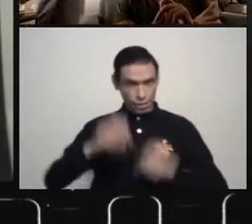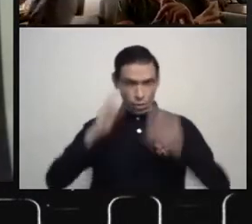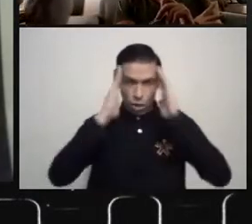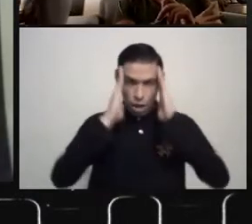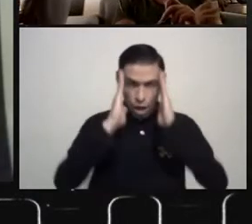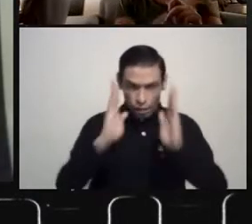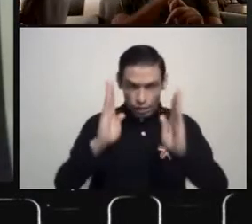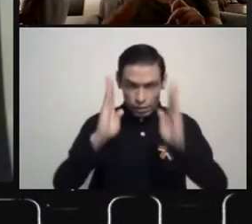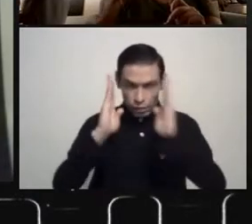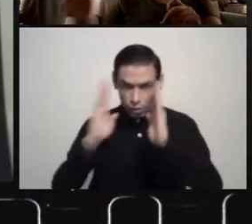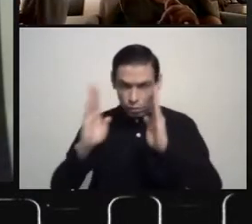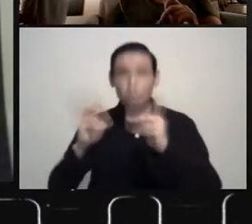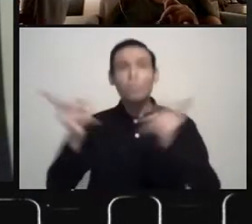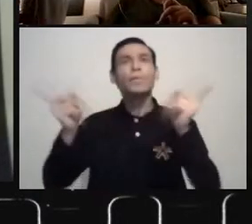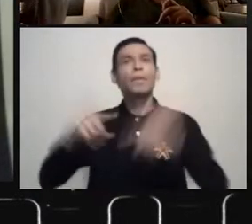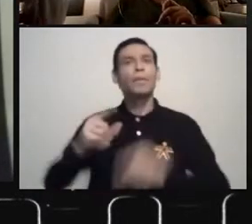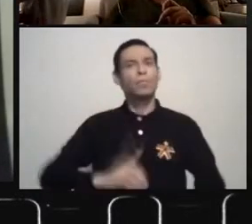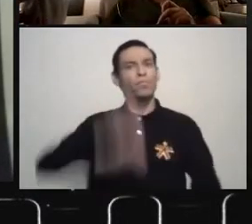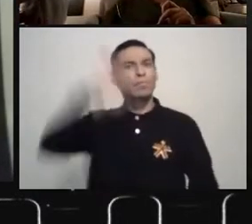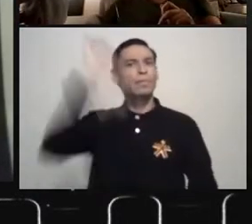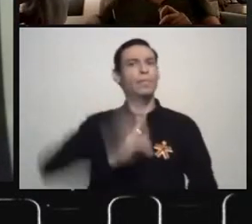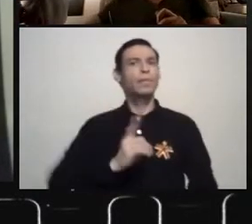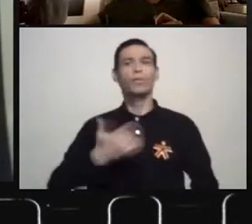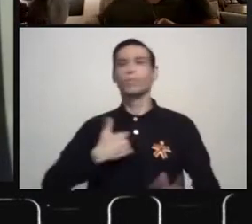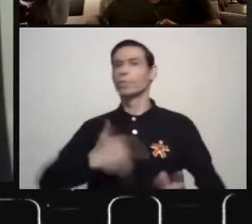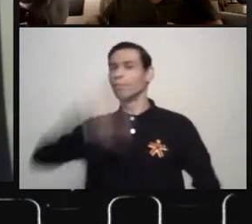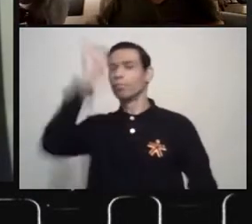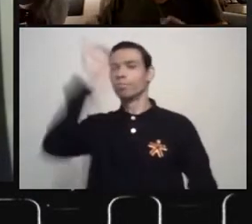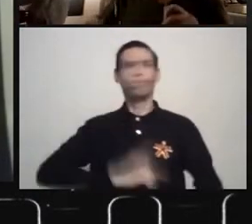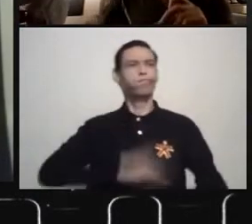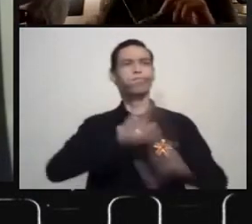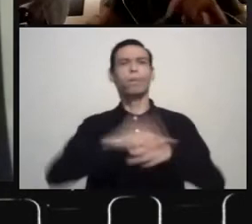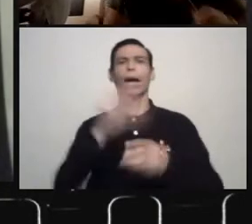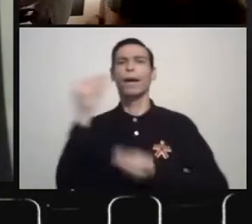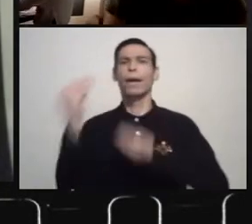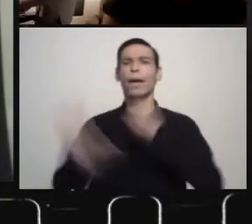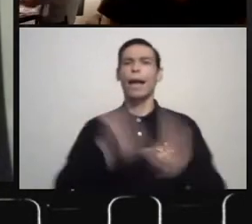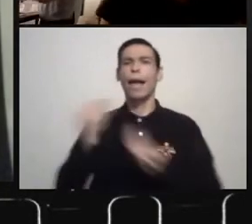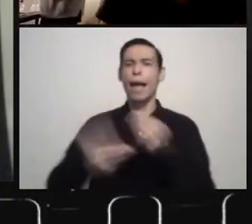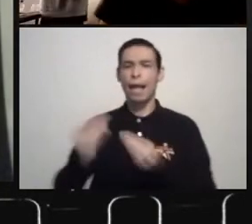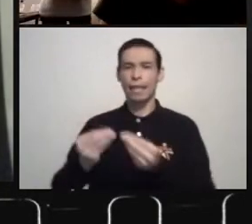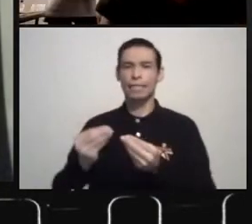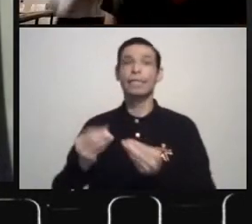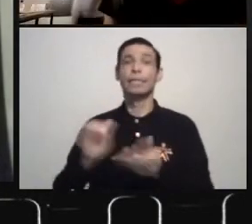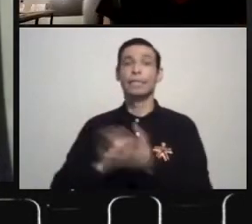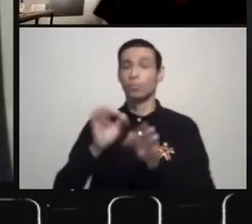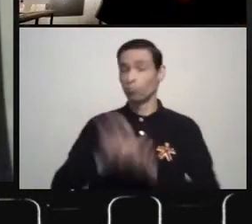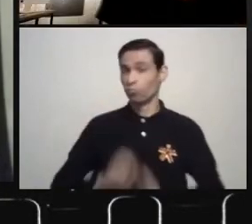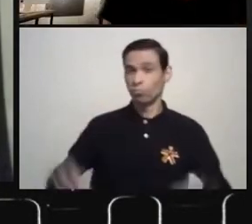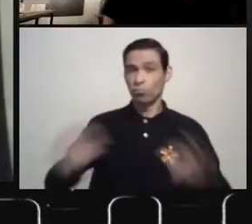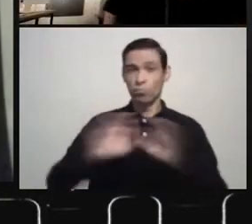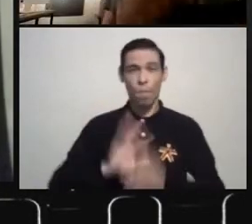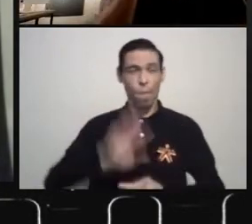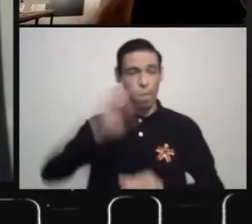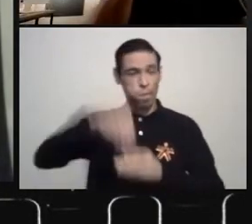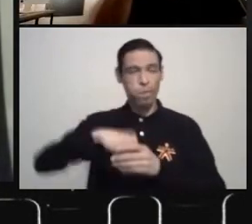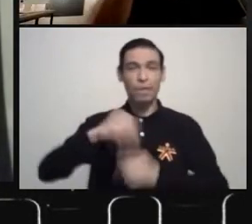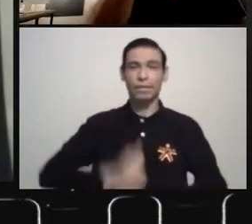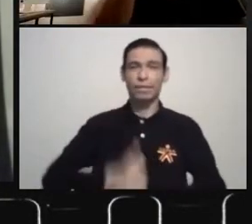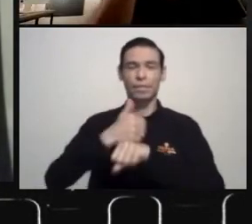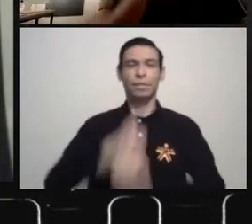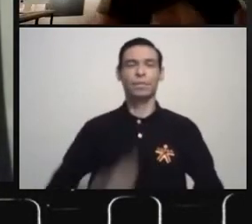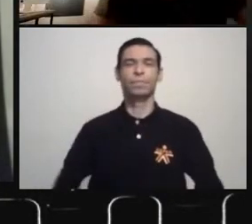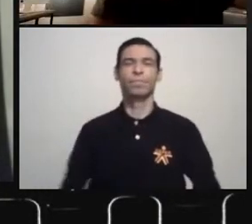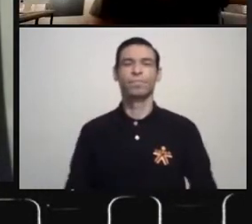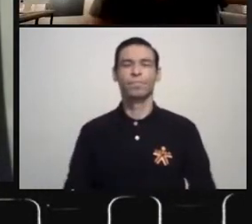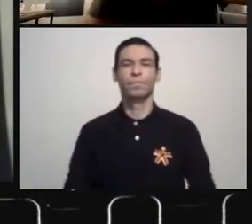listo, por aquí nos vamos. Y eso creo que es súper, súper clave en la formación del director. Claro, como el director de orquesta,